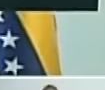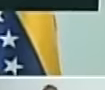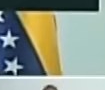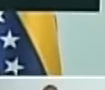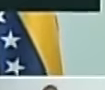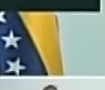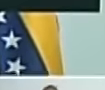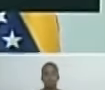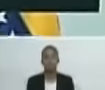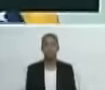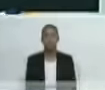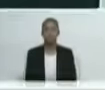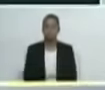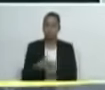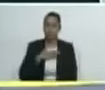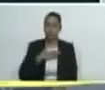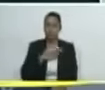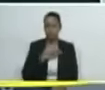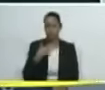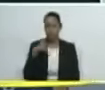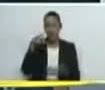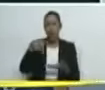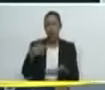Quise traer por escrito mis palabras